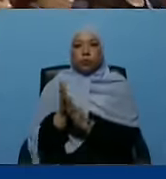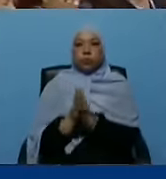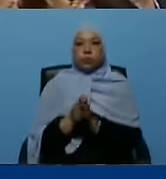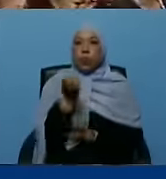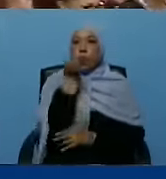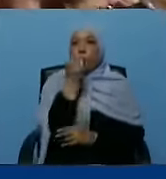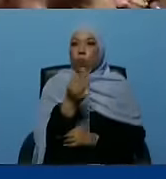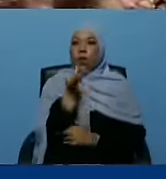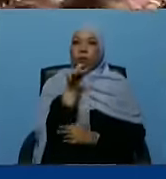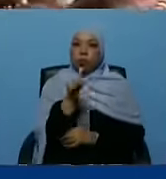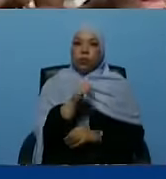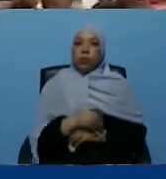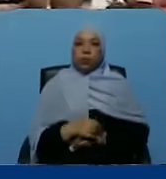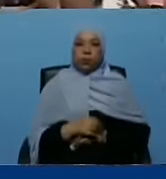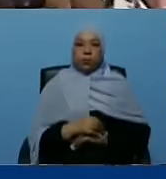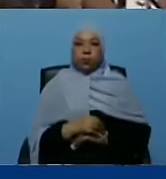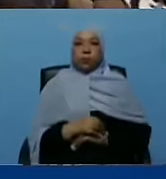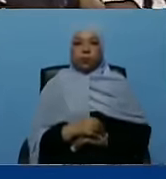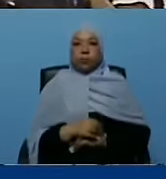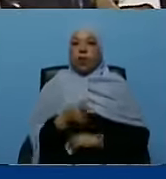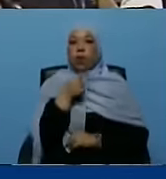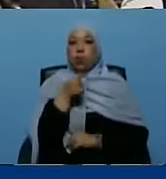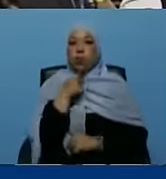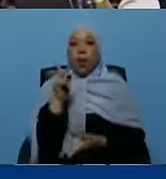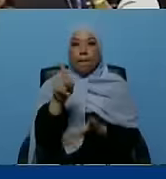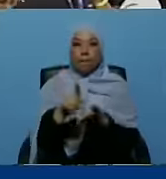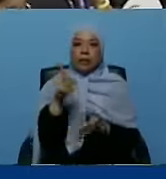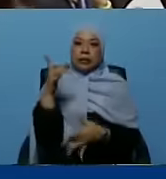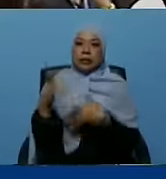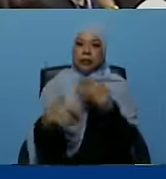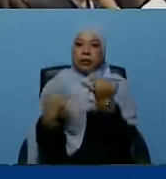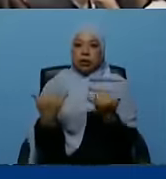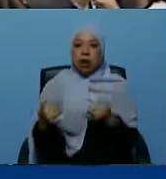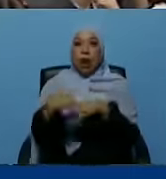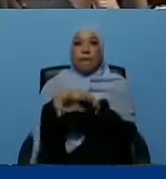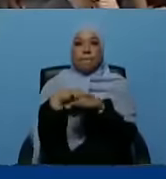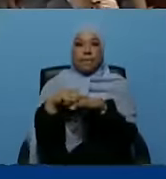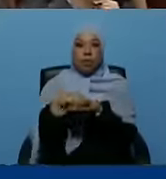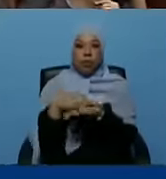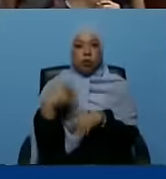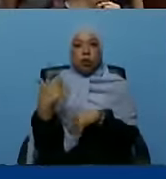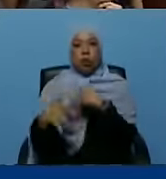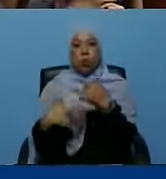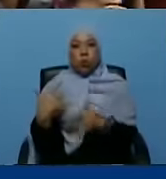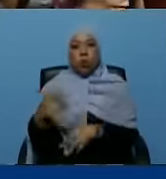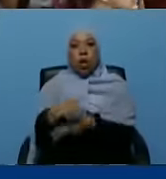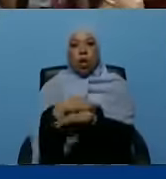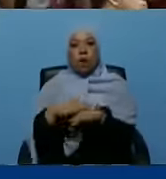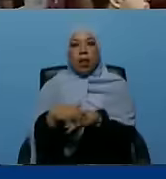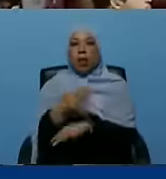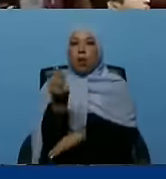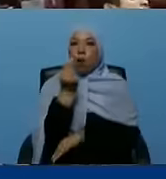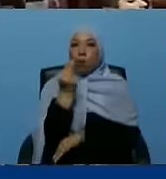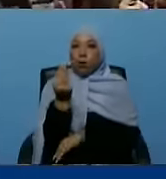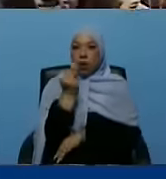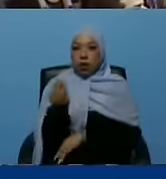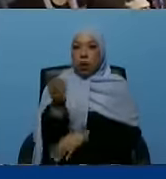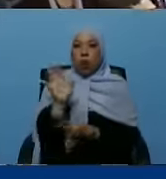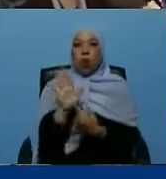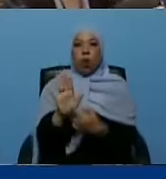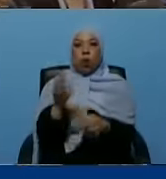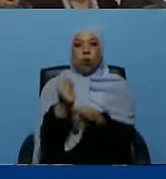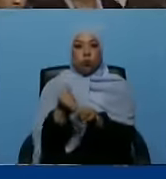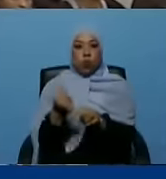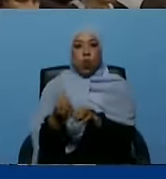buena noticia y bueno, le estamos presentando el ministro Velázquez, el Ministerio de Economía, le estamos presentando